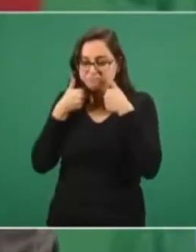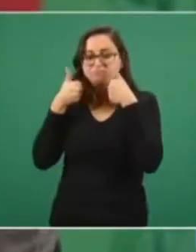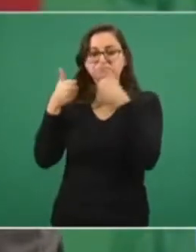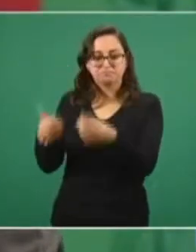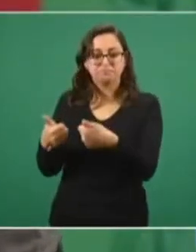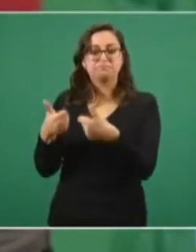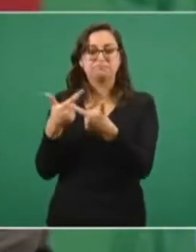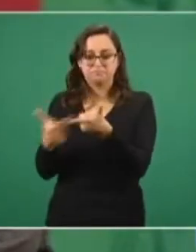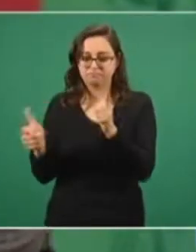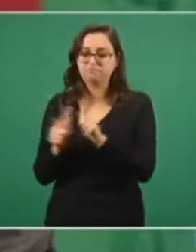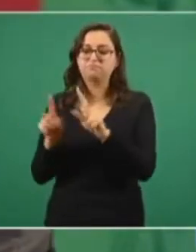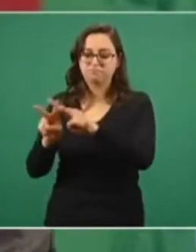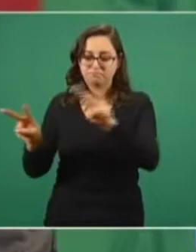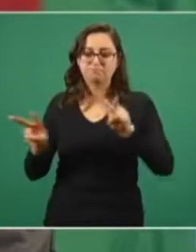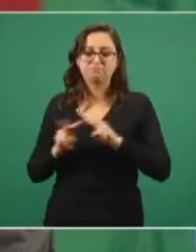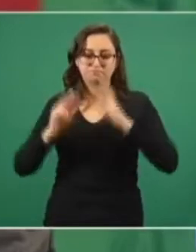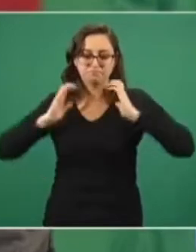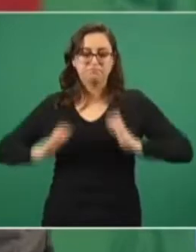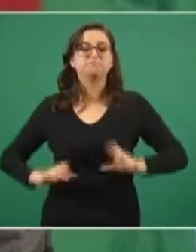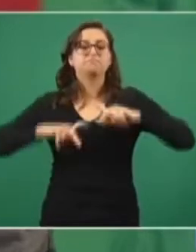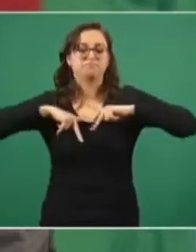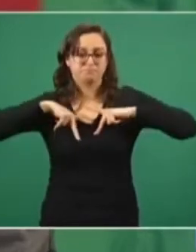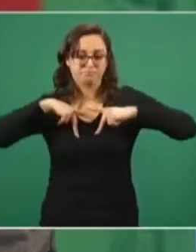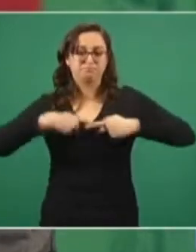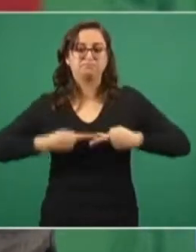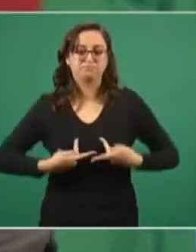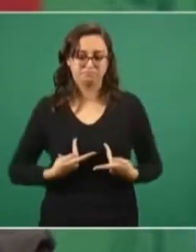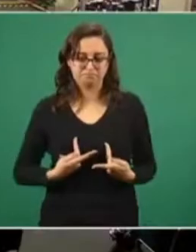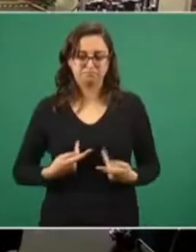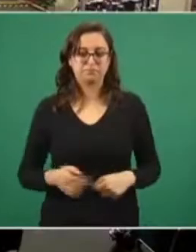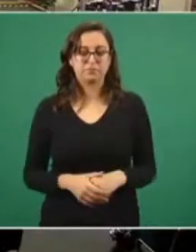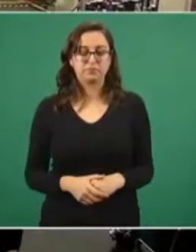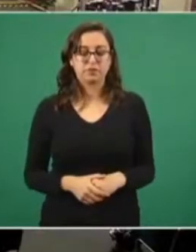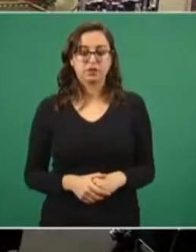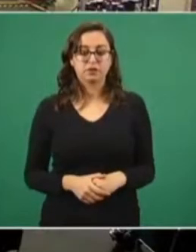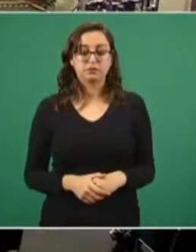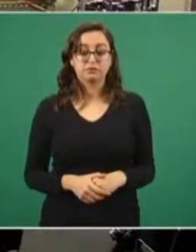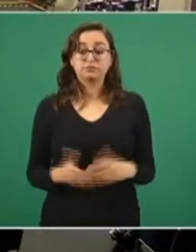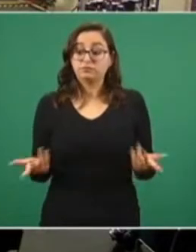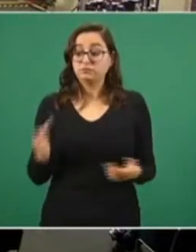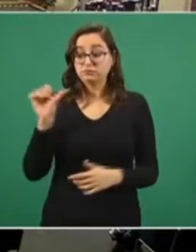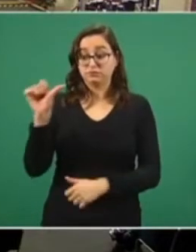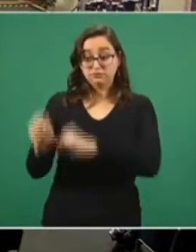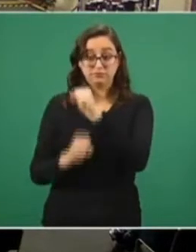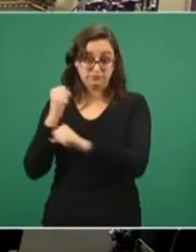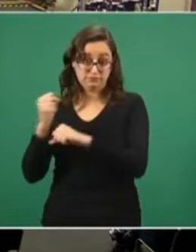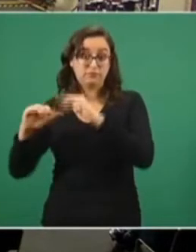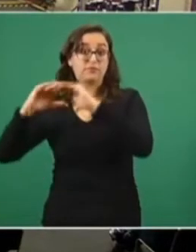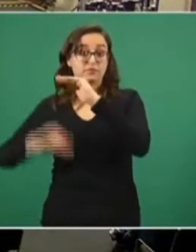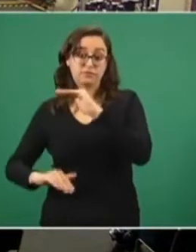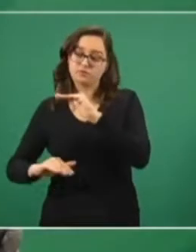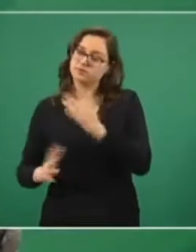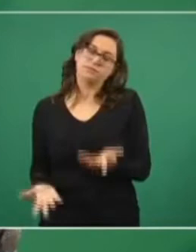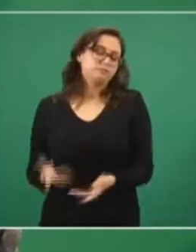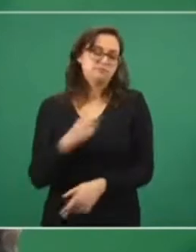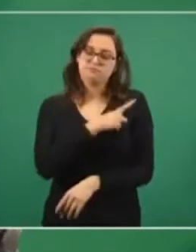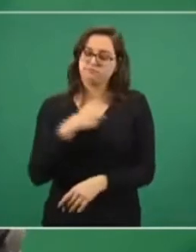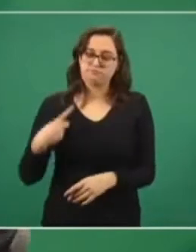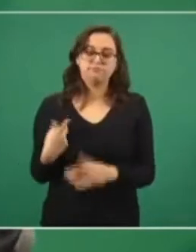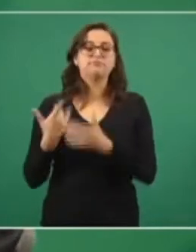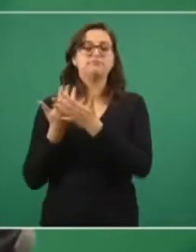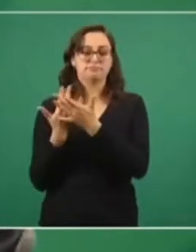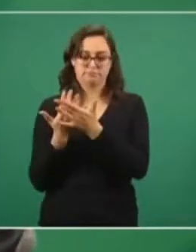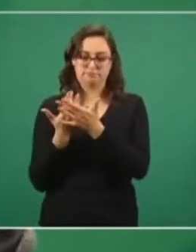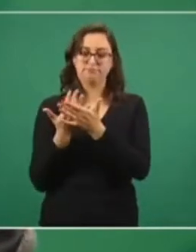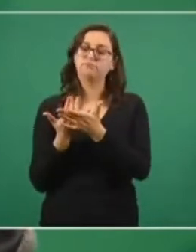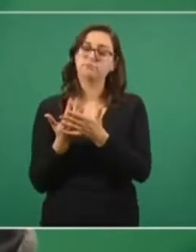de inmunosupresión ligada a la trisomía 21. Si hoy tiene menos de 16 años, tendrá que esperar por esta